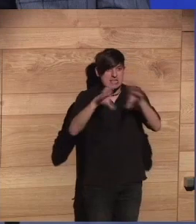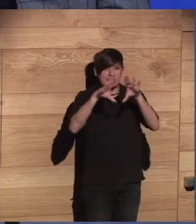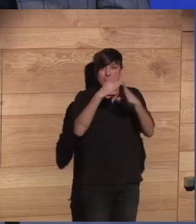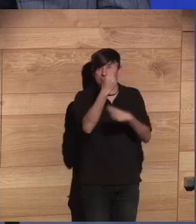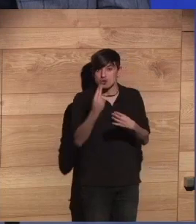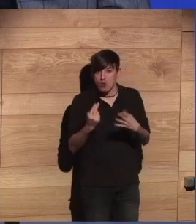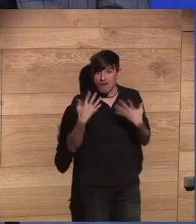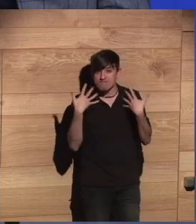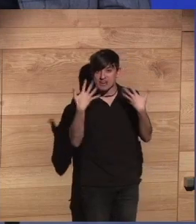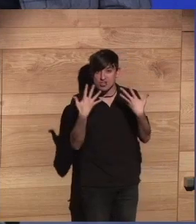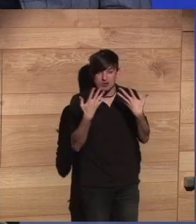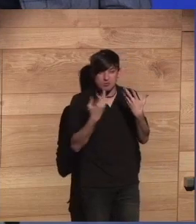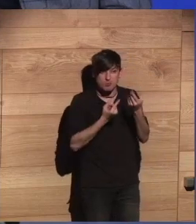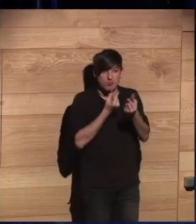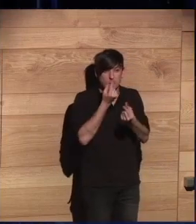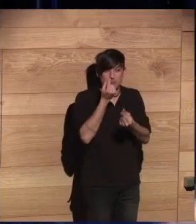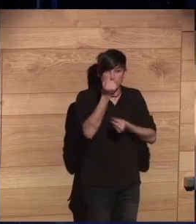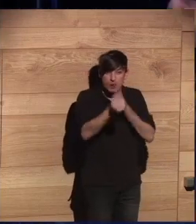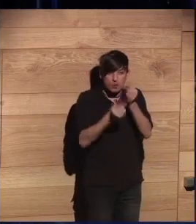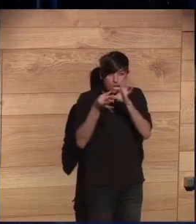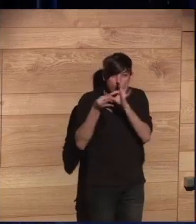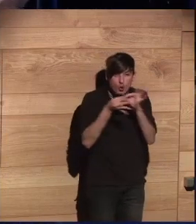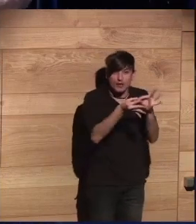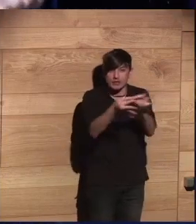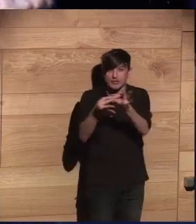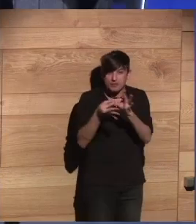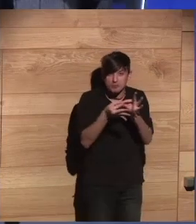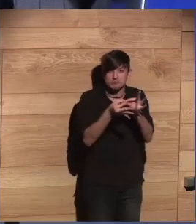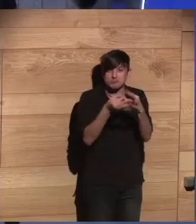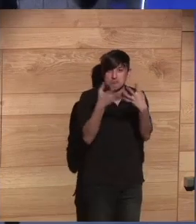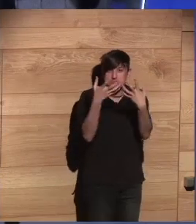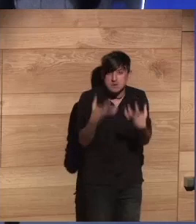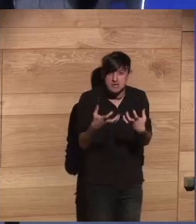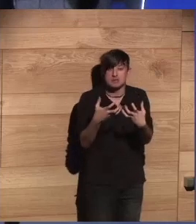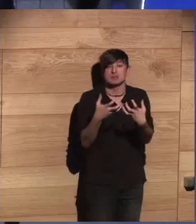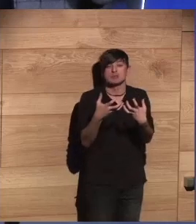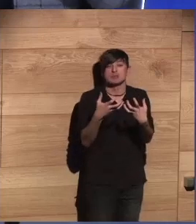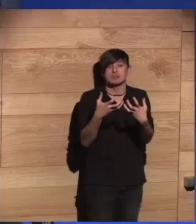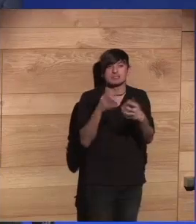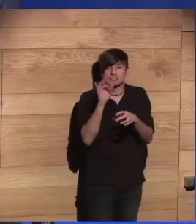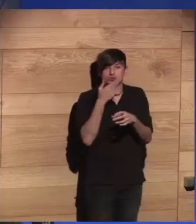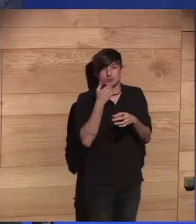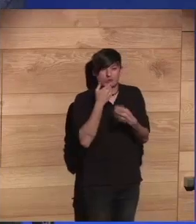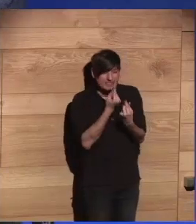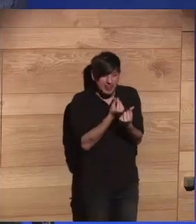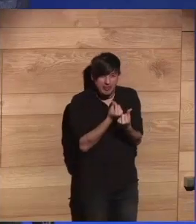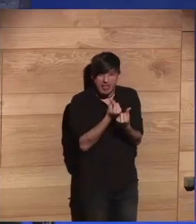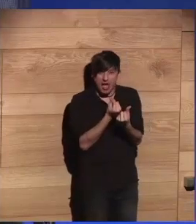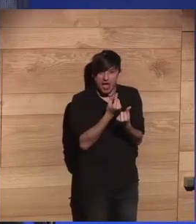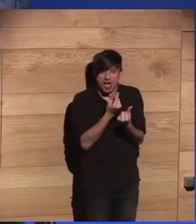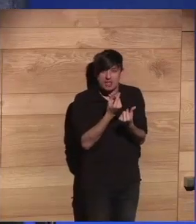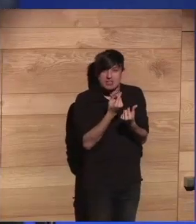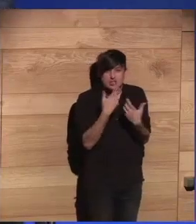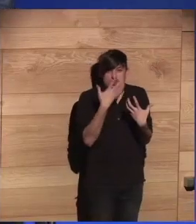se va con el tiempo también homogeneizando. Y contabas y luego lo vas a la esencia del fresco y los colores quedan